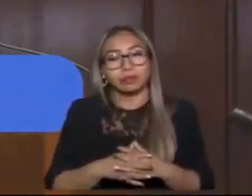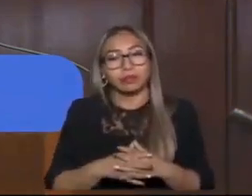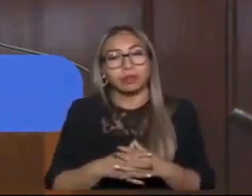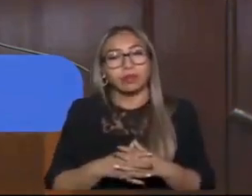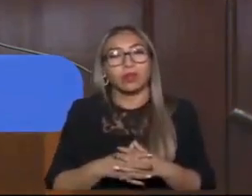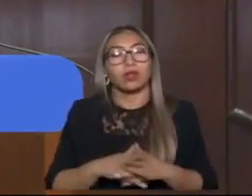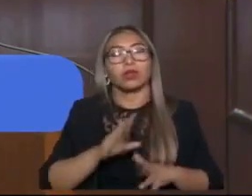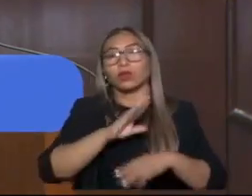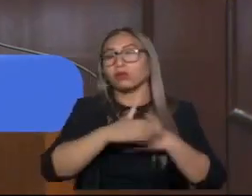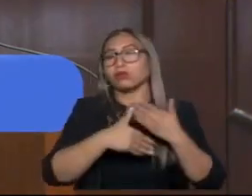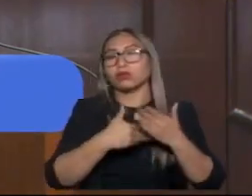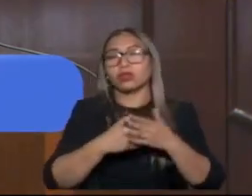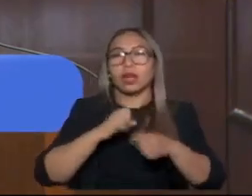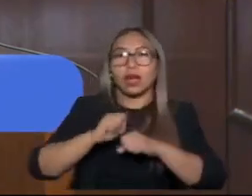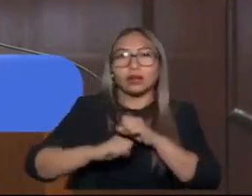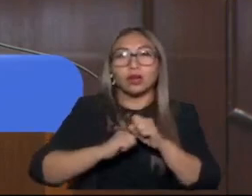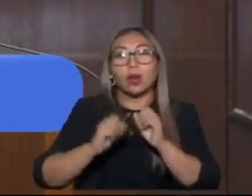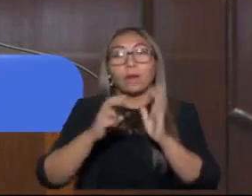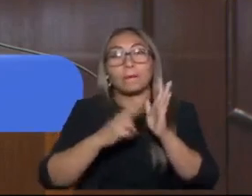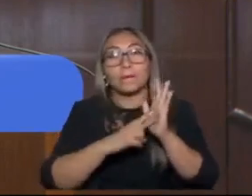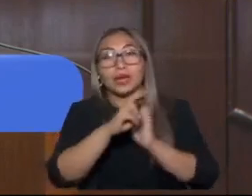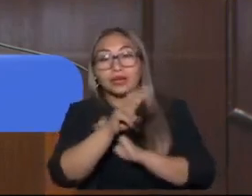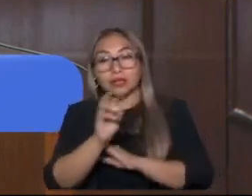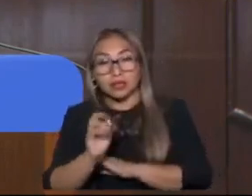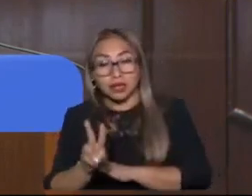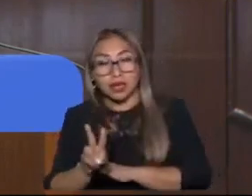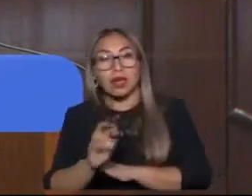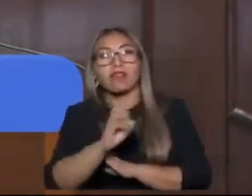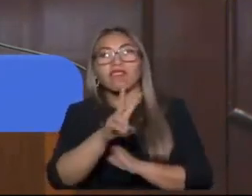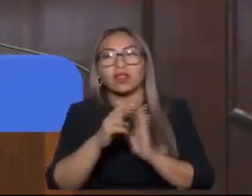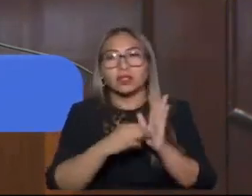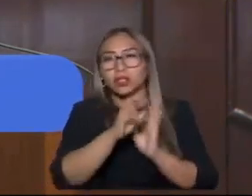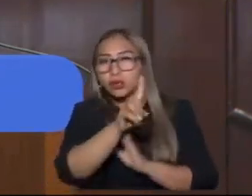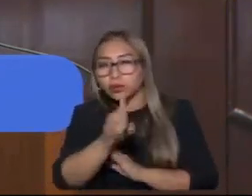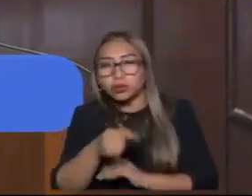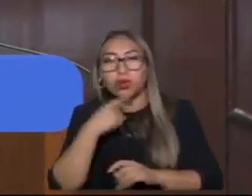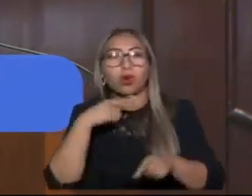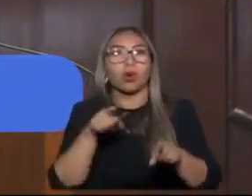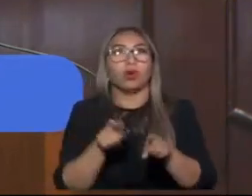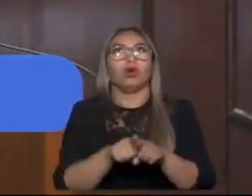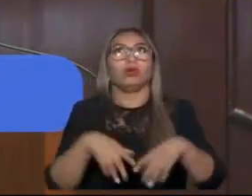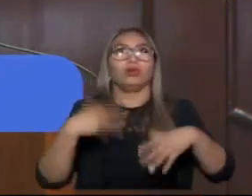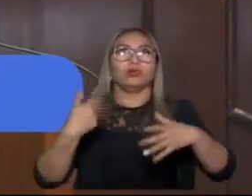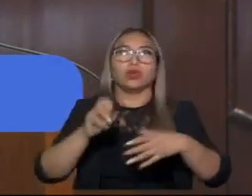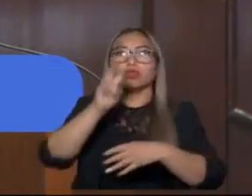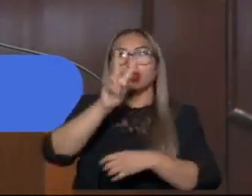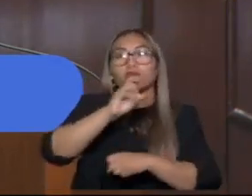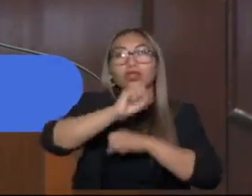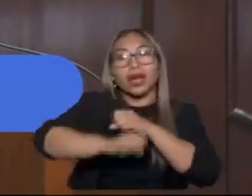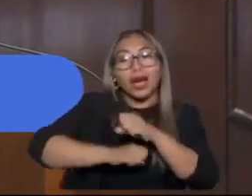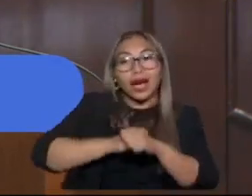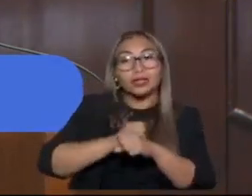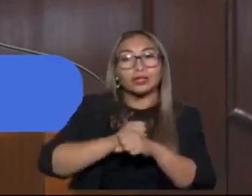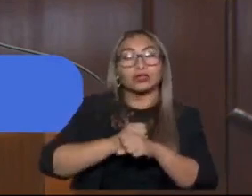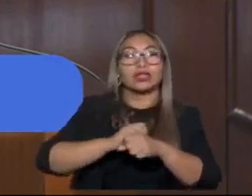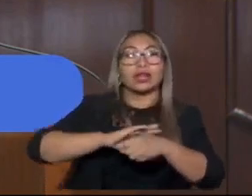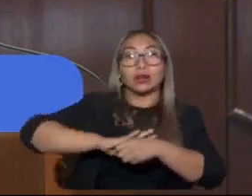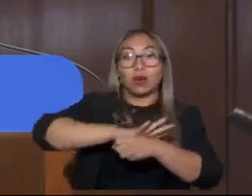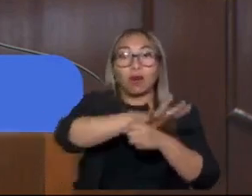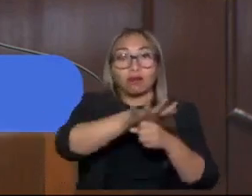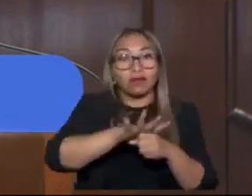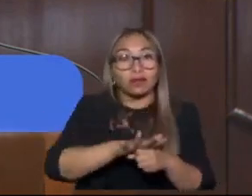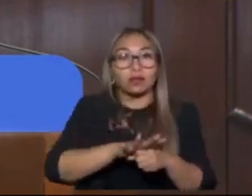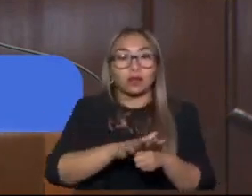Durante los años 2020 y 2021, los dos primeros años de la pandemia, el gobierno